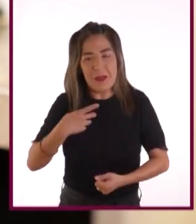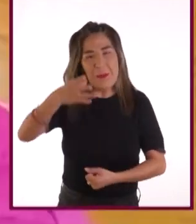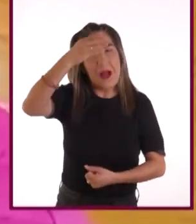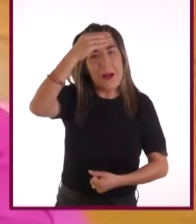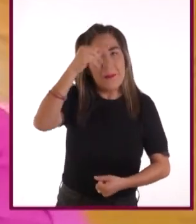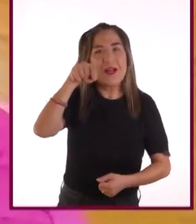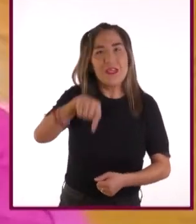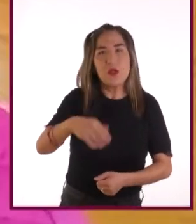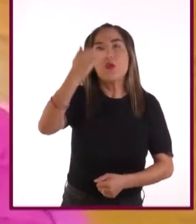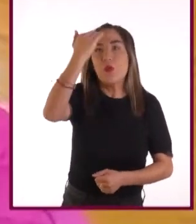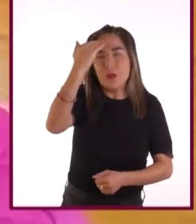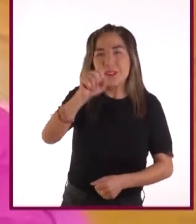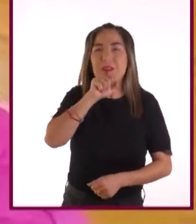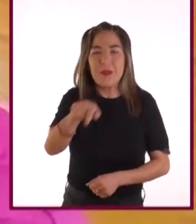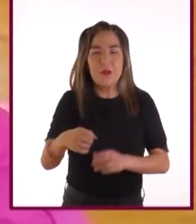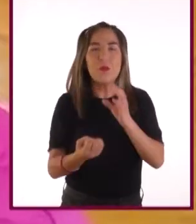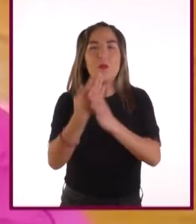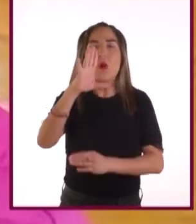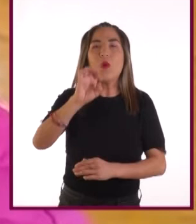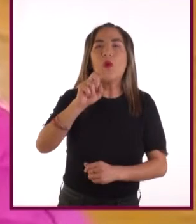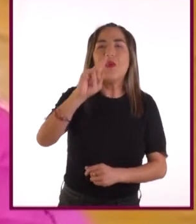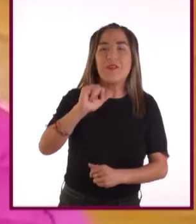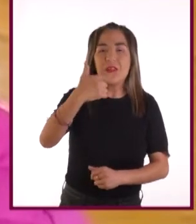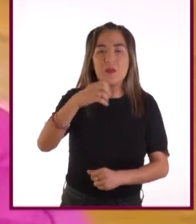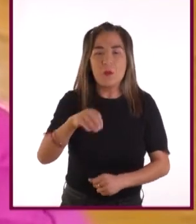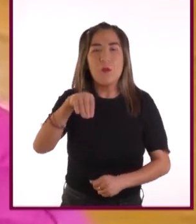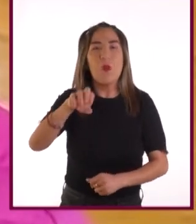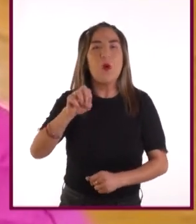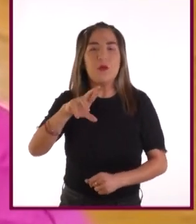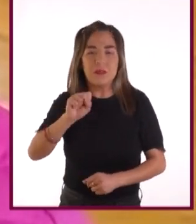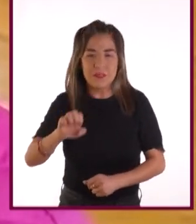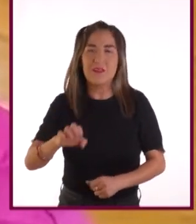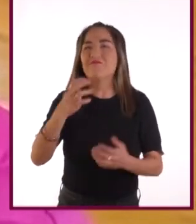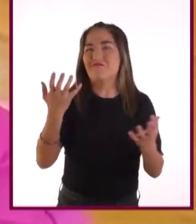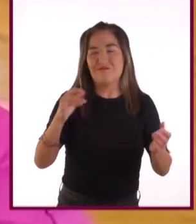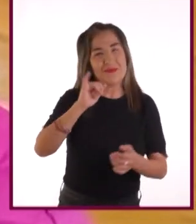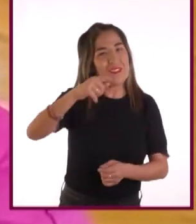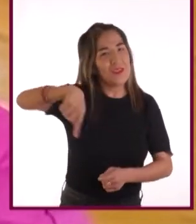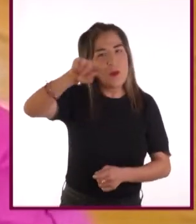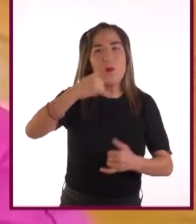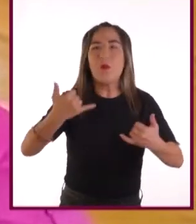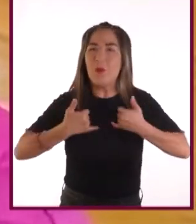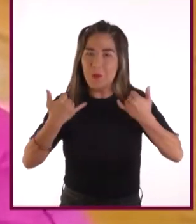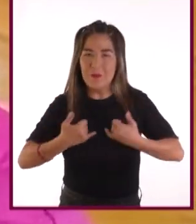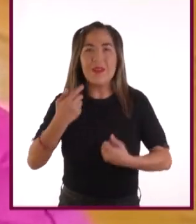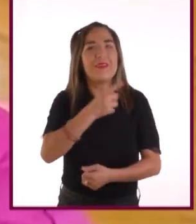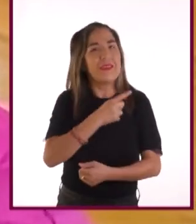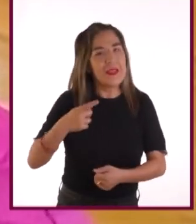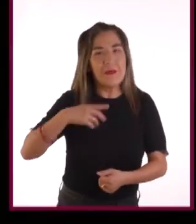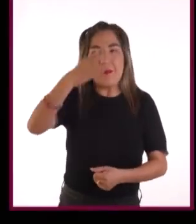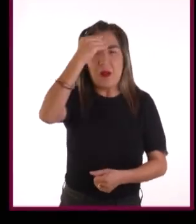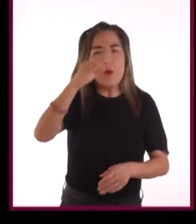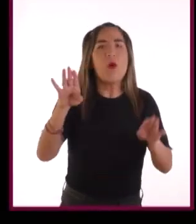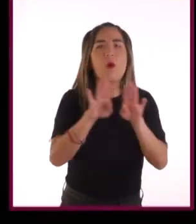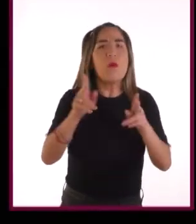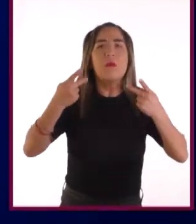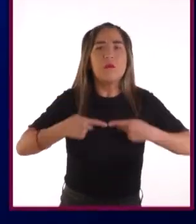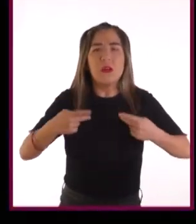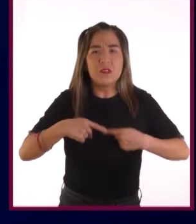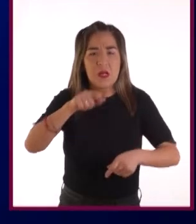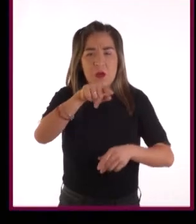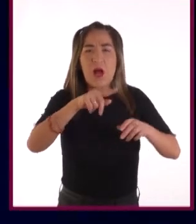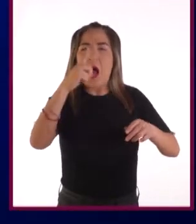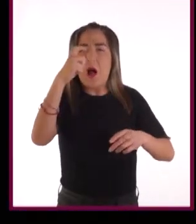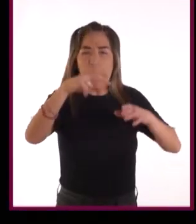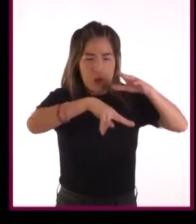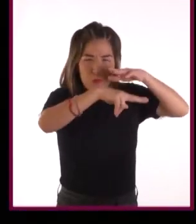Morse? Pues yo creo que es importante que lo hagan. De hecho, los buzos se comunican en